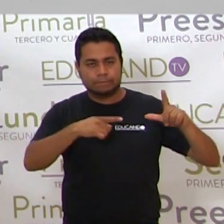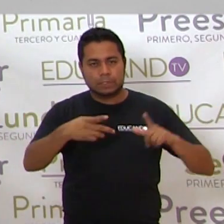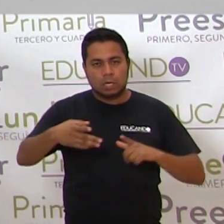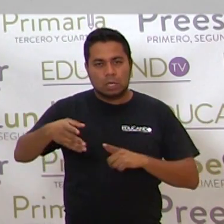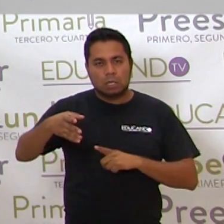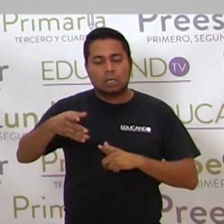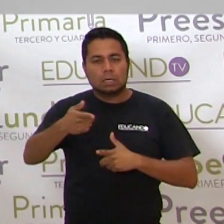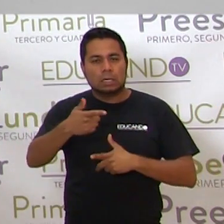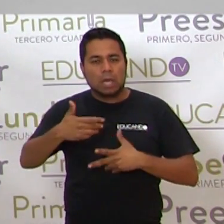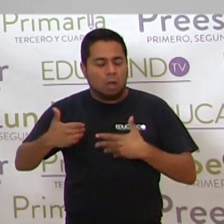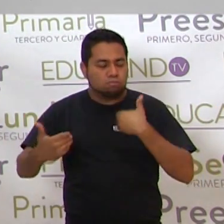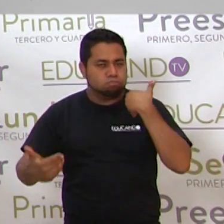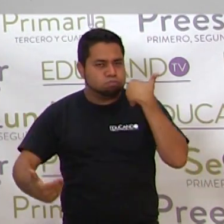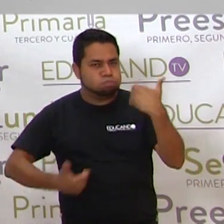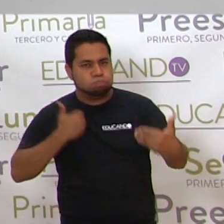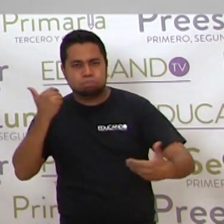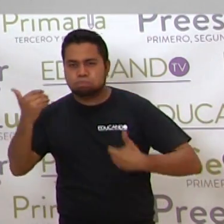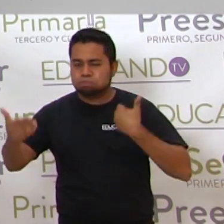alegre.